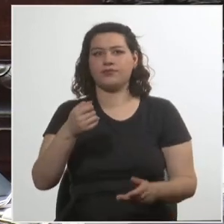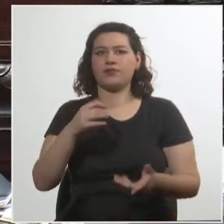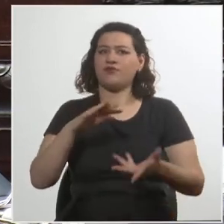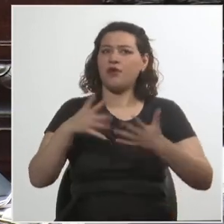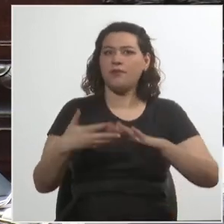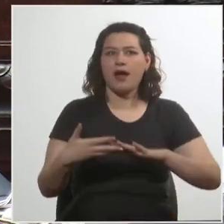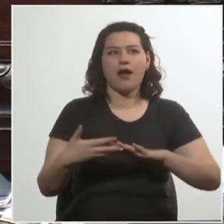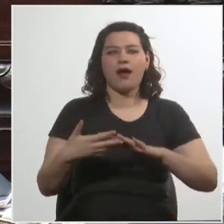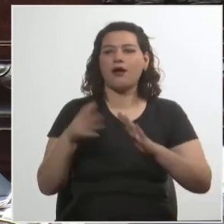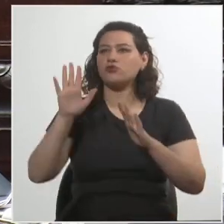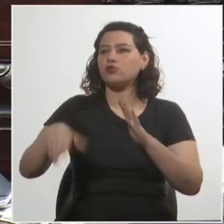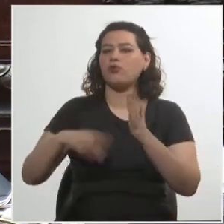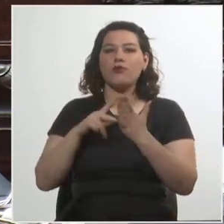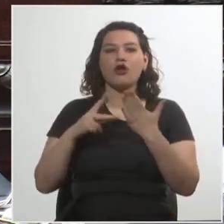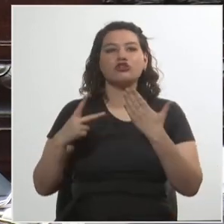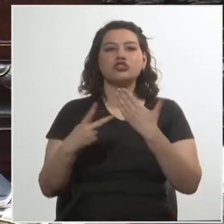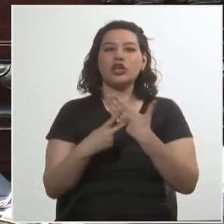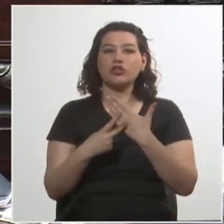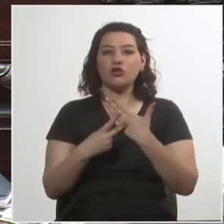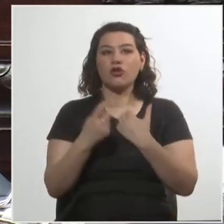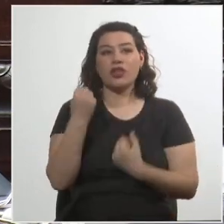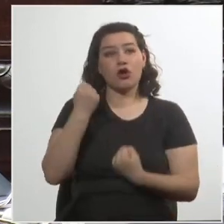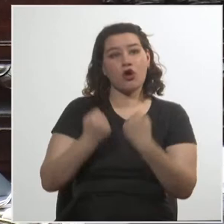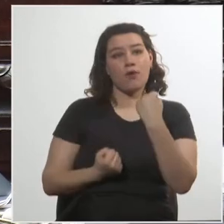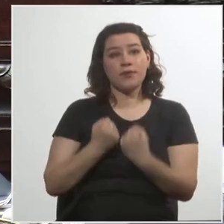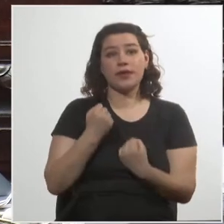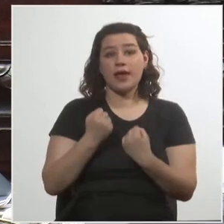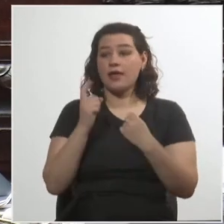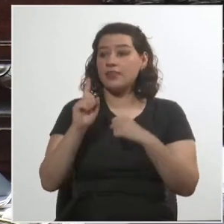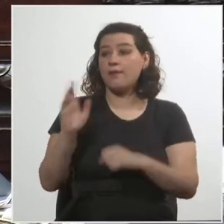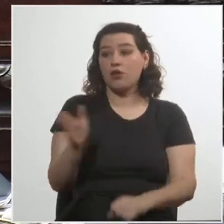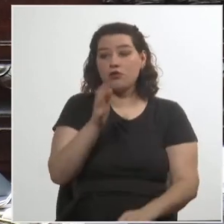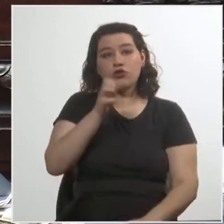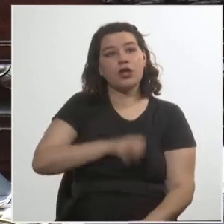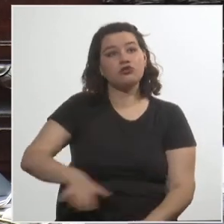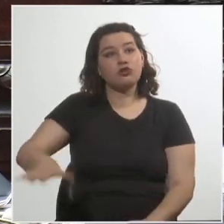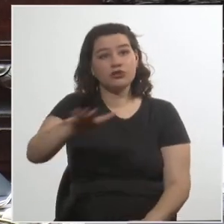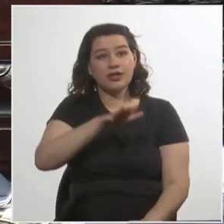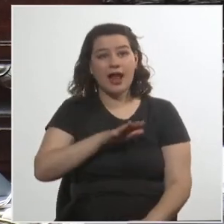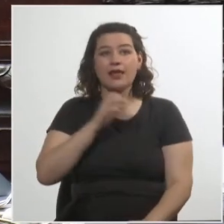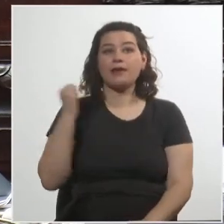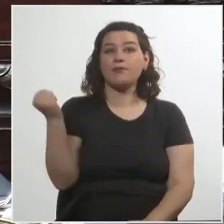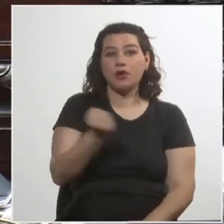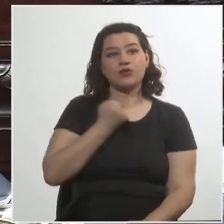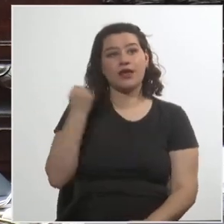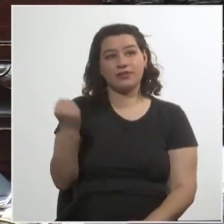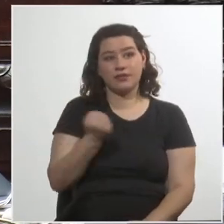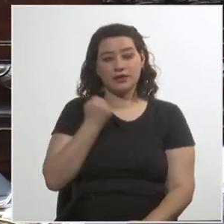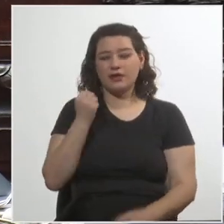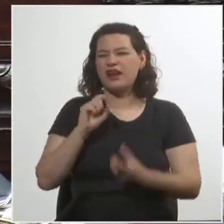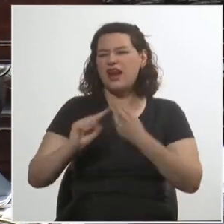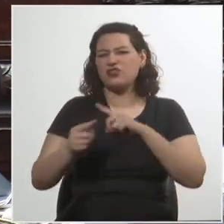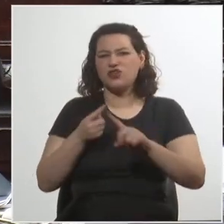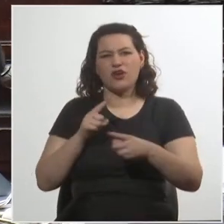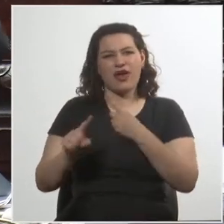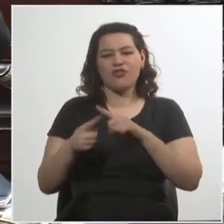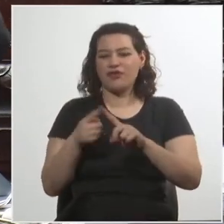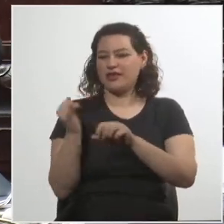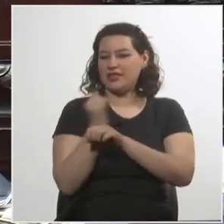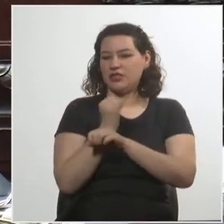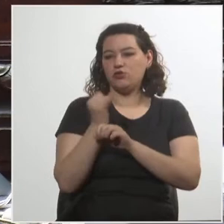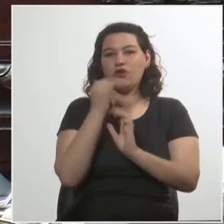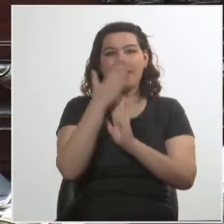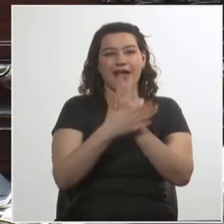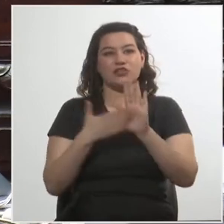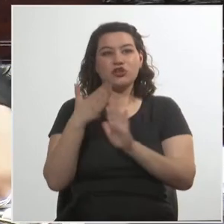de un proyecto no solamente económico sino productivo y social muy importante muy trascendente el que se vincula también el Instituto Nacional de